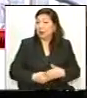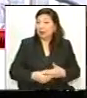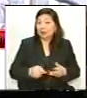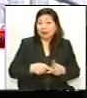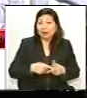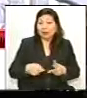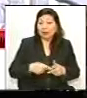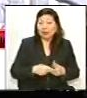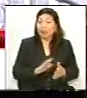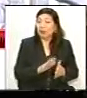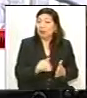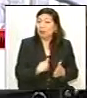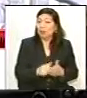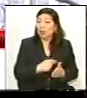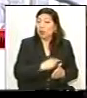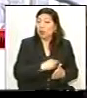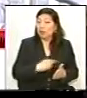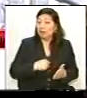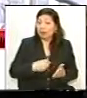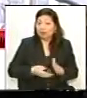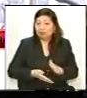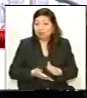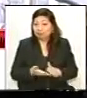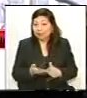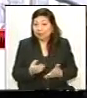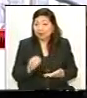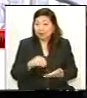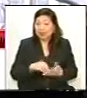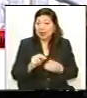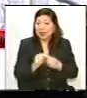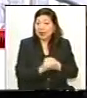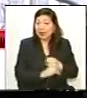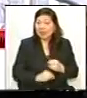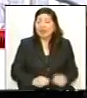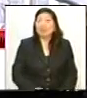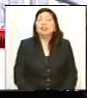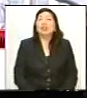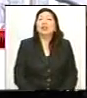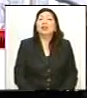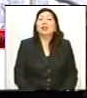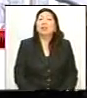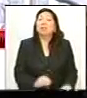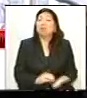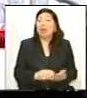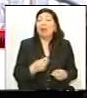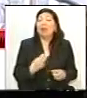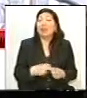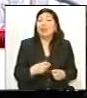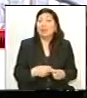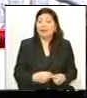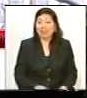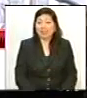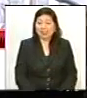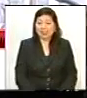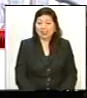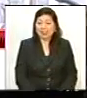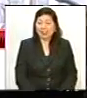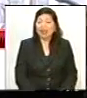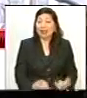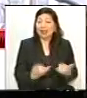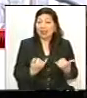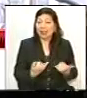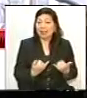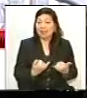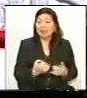saliendo, o sea, ya todos los gobiernos están yendo a nivel subnacional, ha sido pues muy difícil que efectivamente